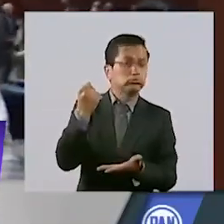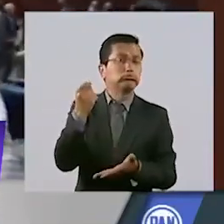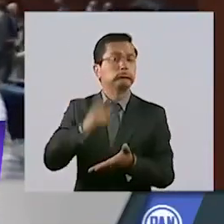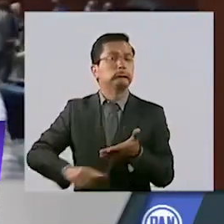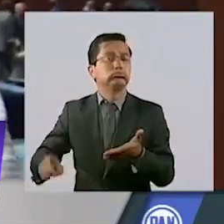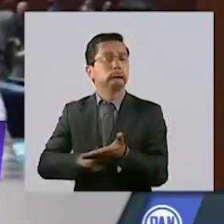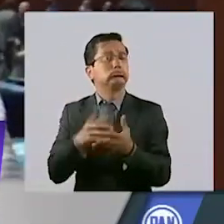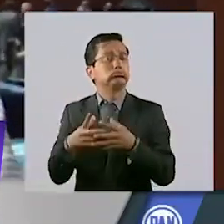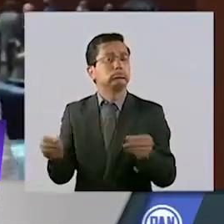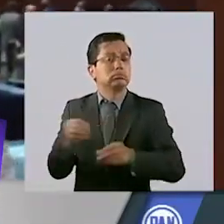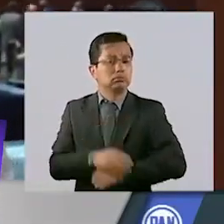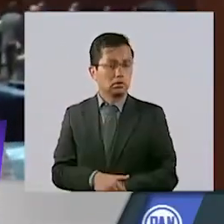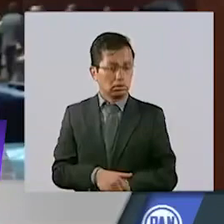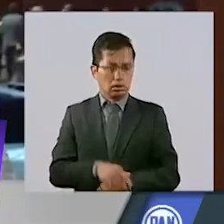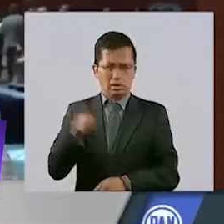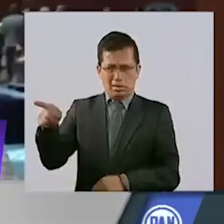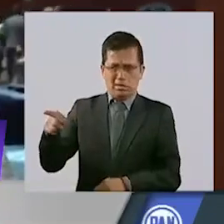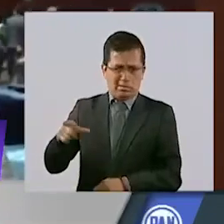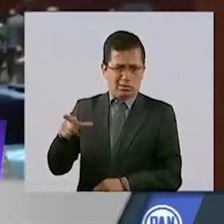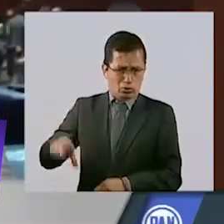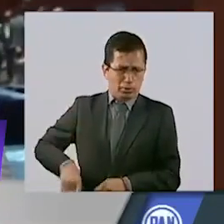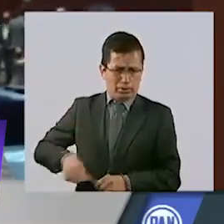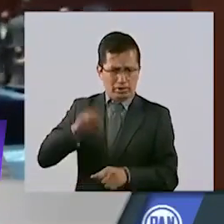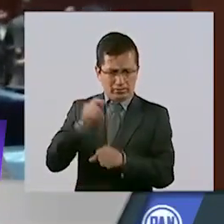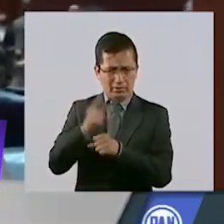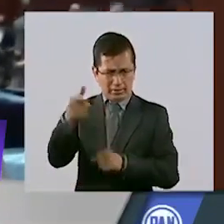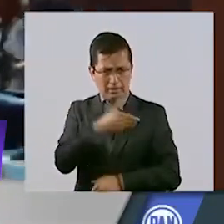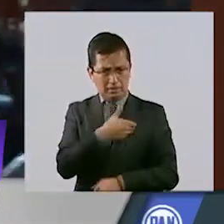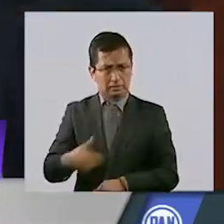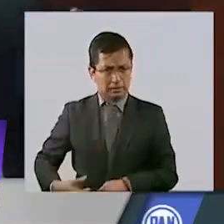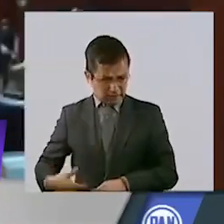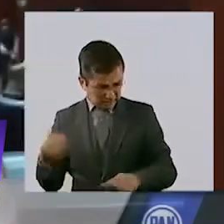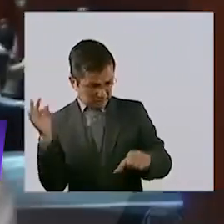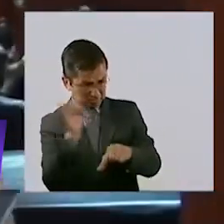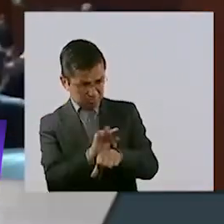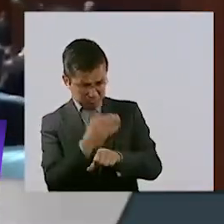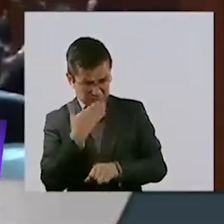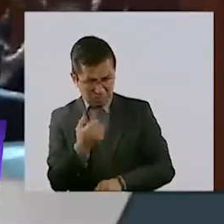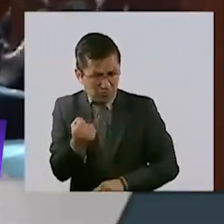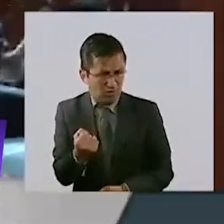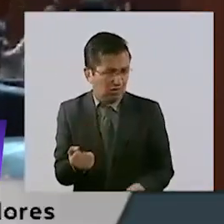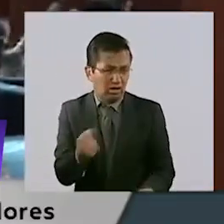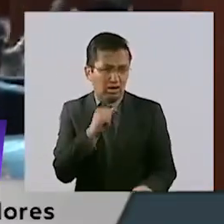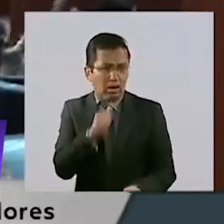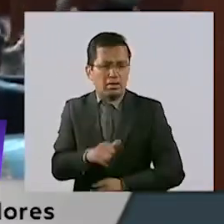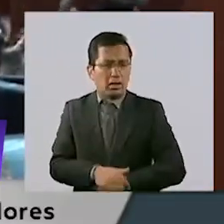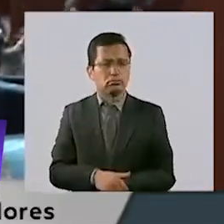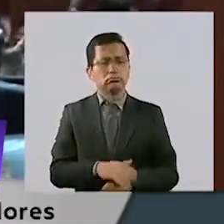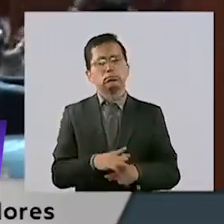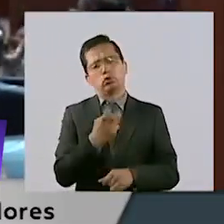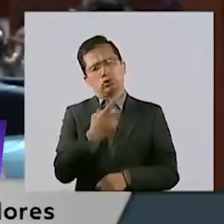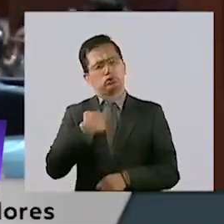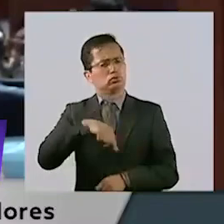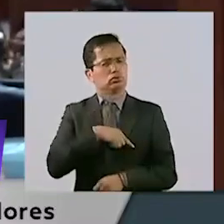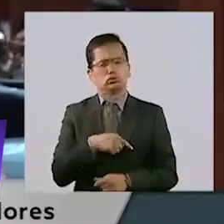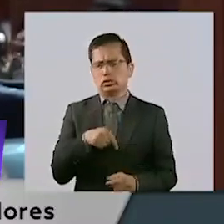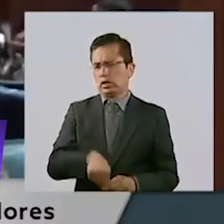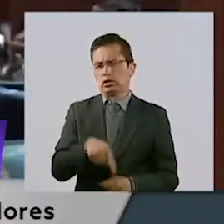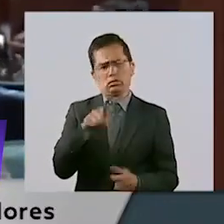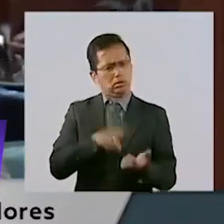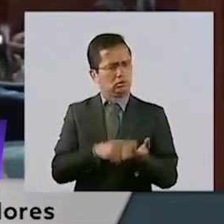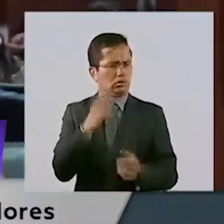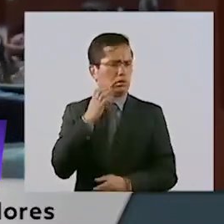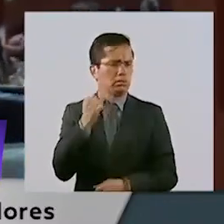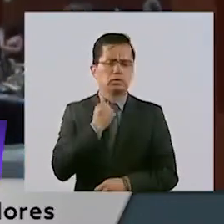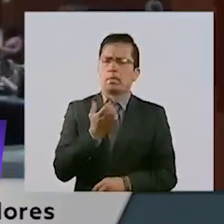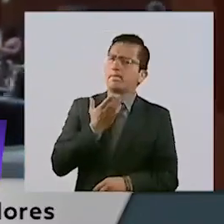del Ejecutivo Federal, por lo que de aquí del Poder Legislativo estamos exigiendo que se resuelva, que